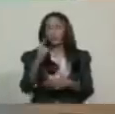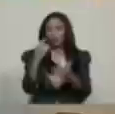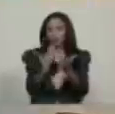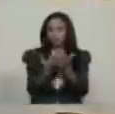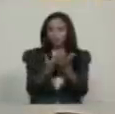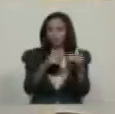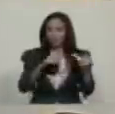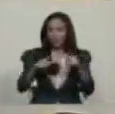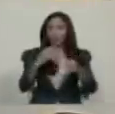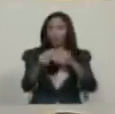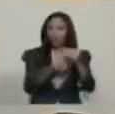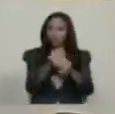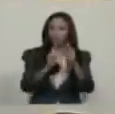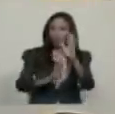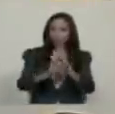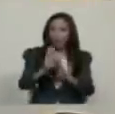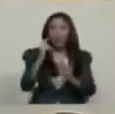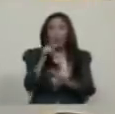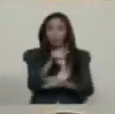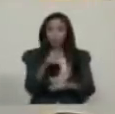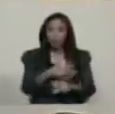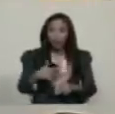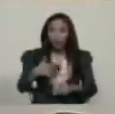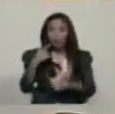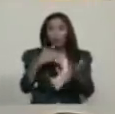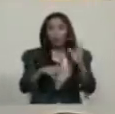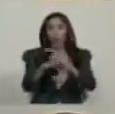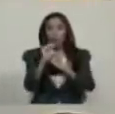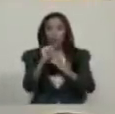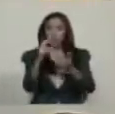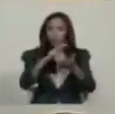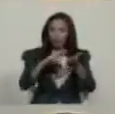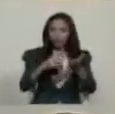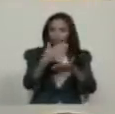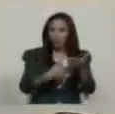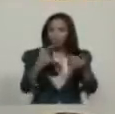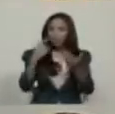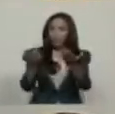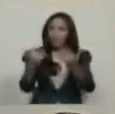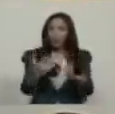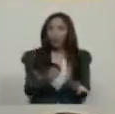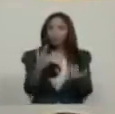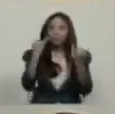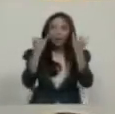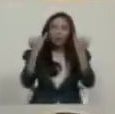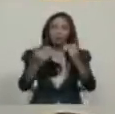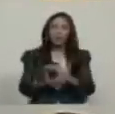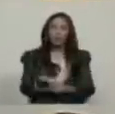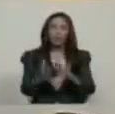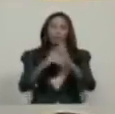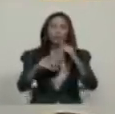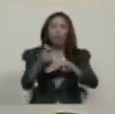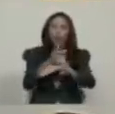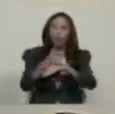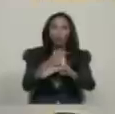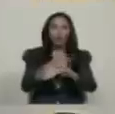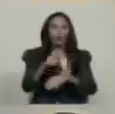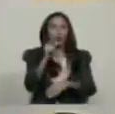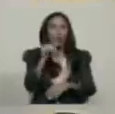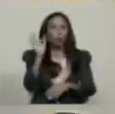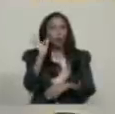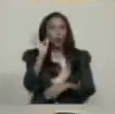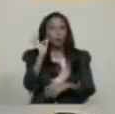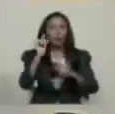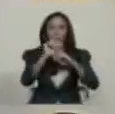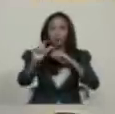desarrollo. Quien lo quiera conocer al detalle, invitemos a los factores claves, a los gobernadores claves, la